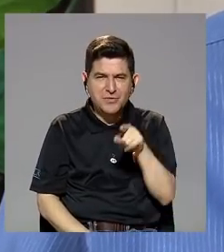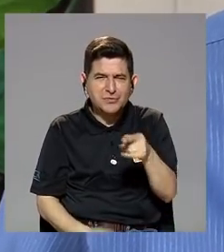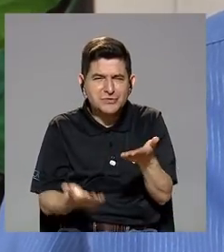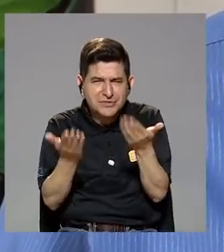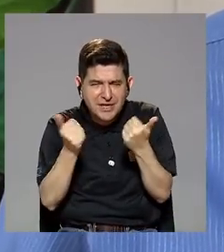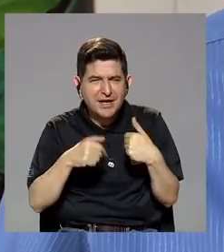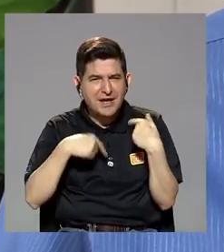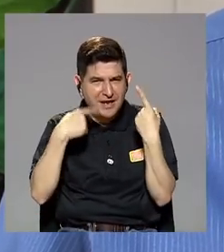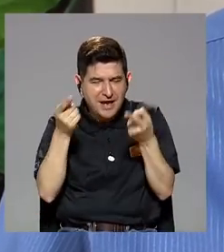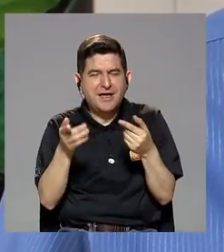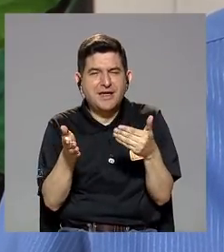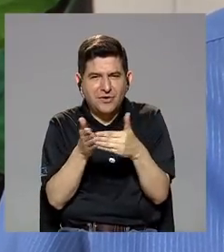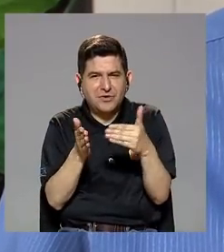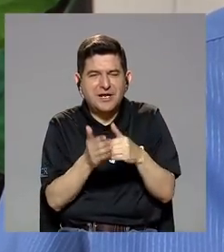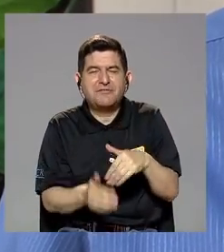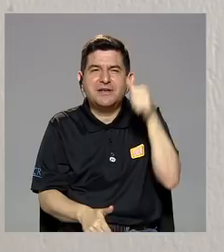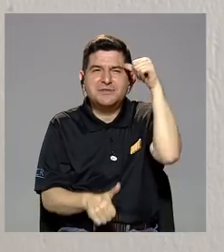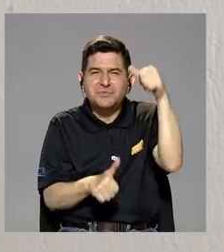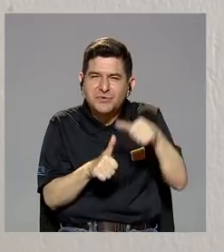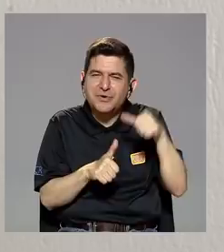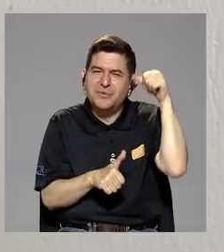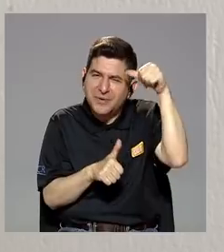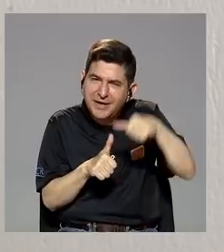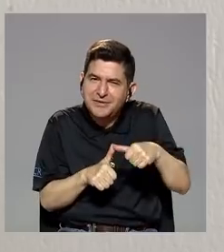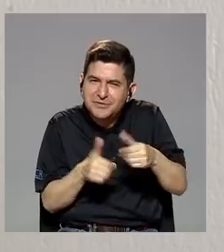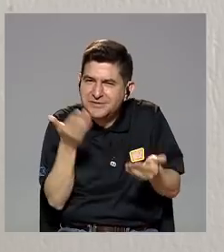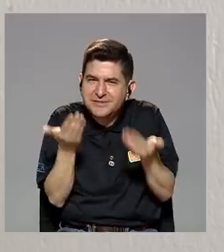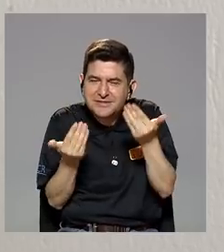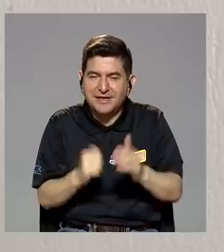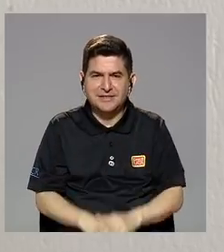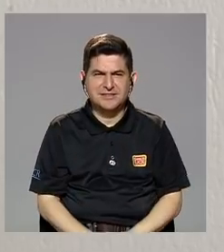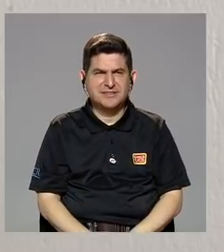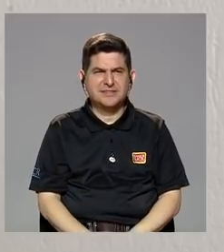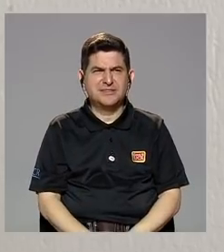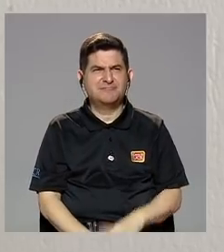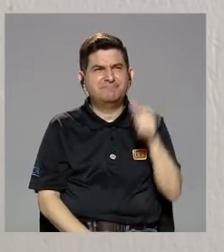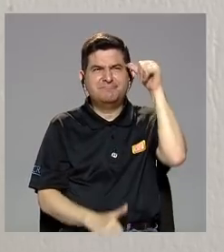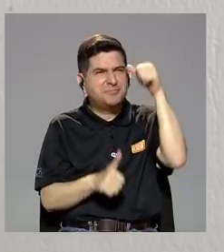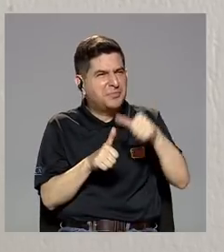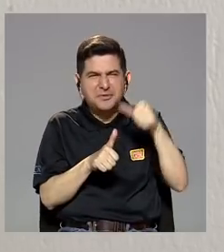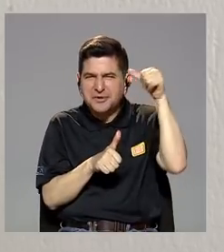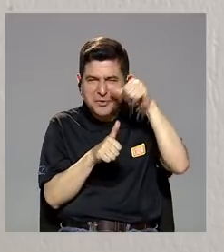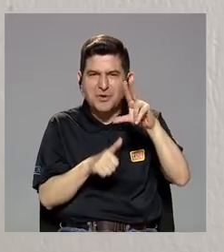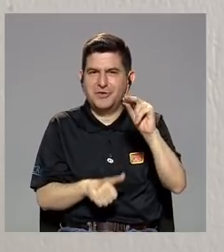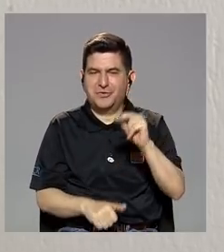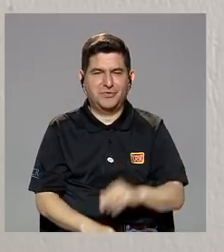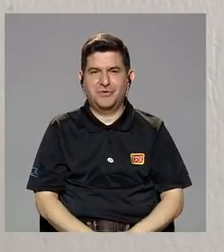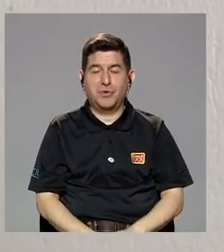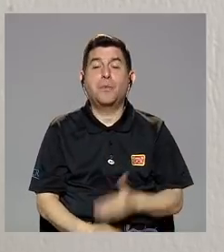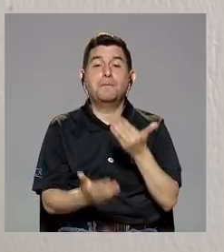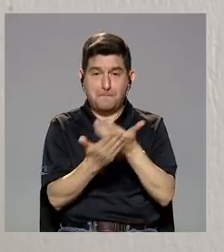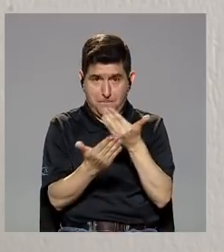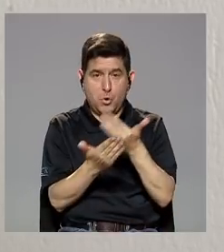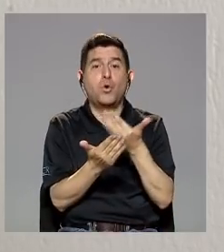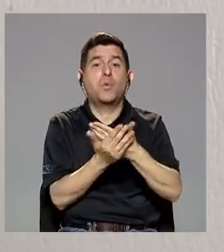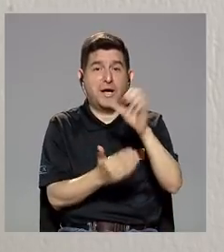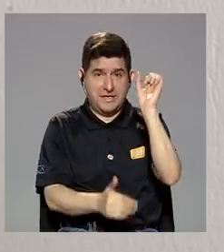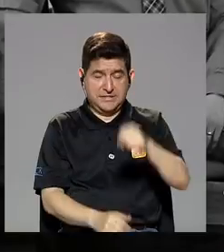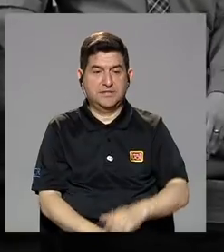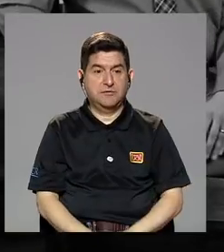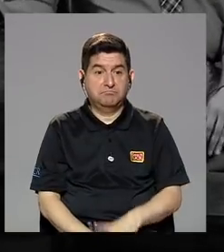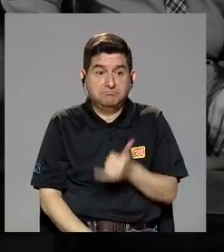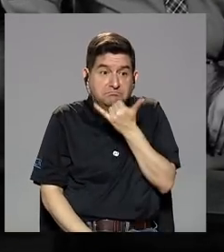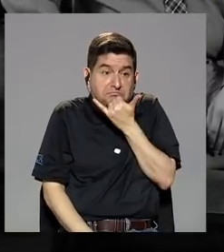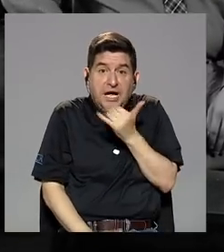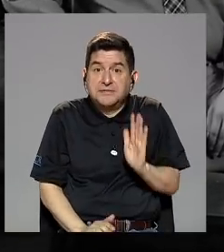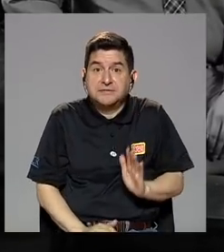volver me era muy nostálgico volver no era nostálgico era casi como una prueba a ver qué